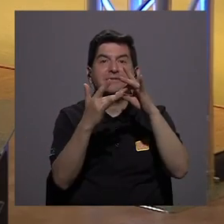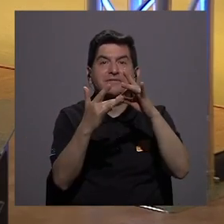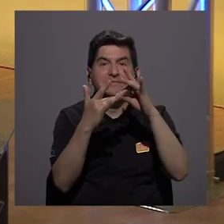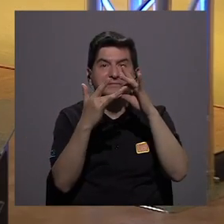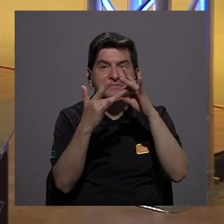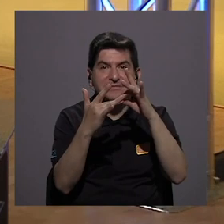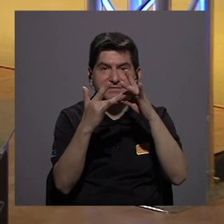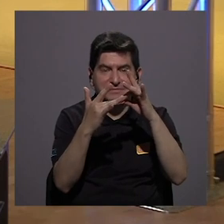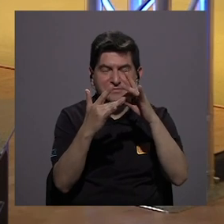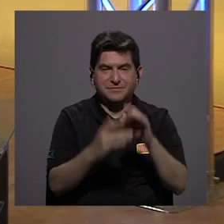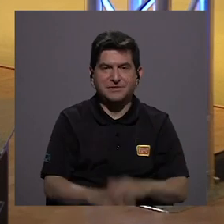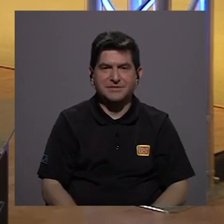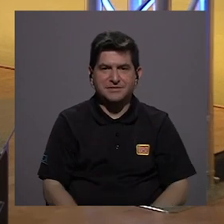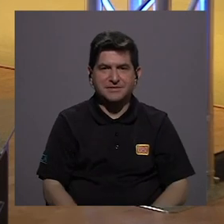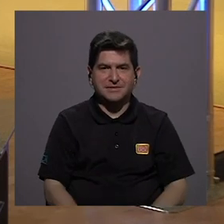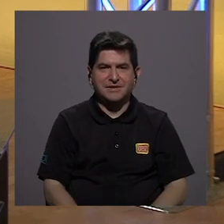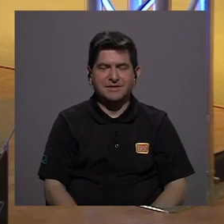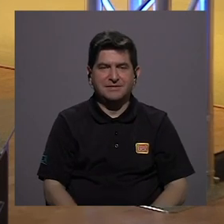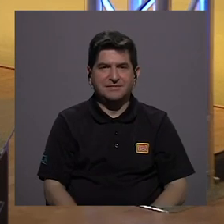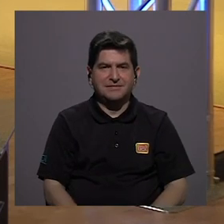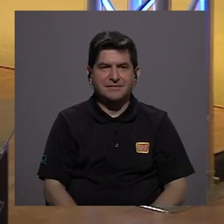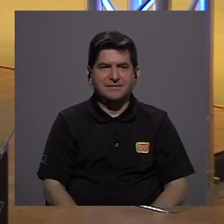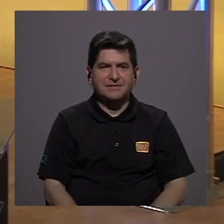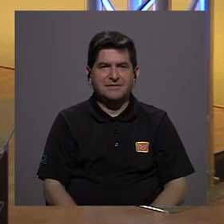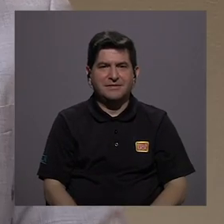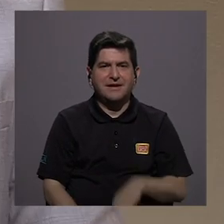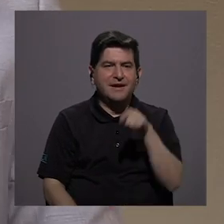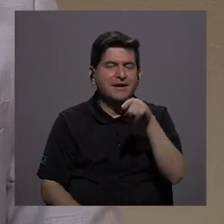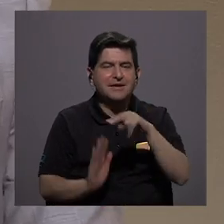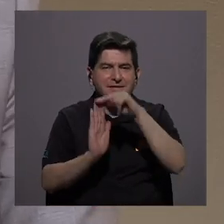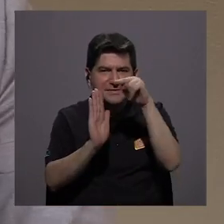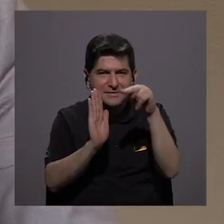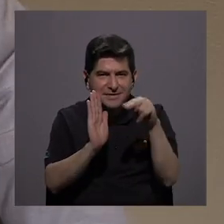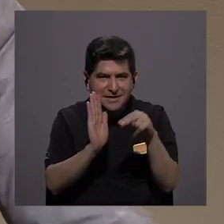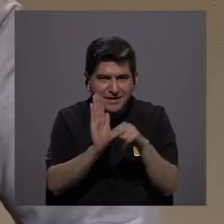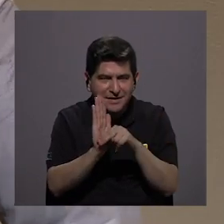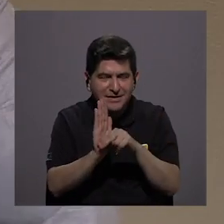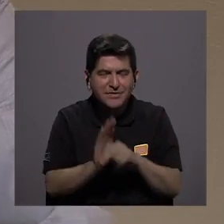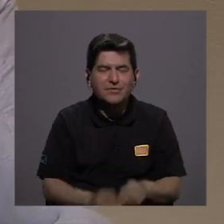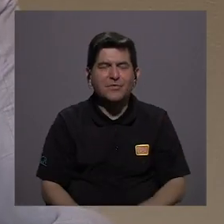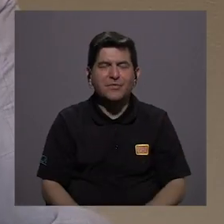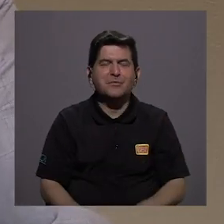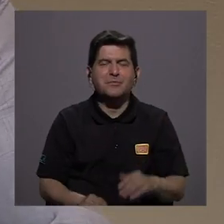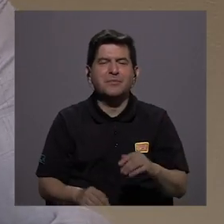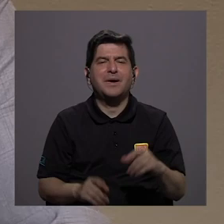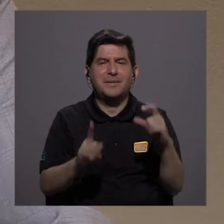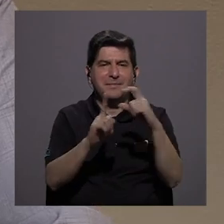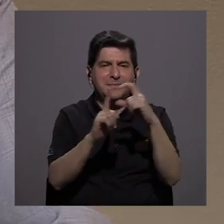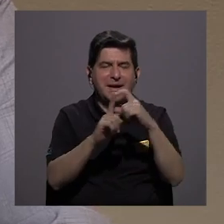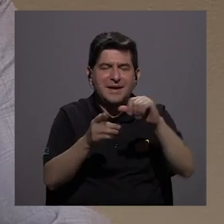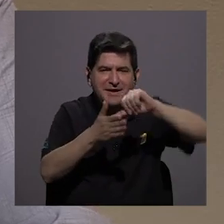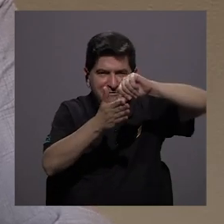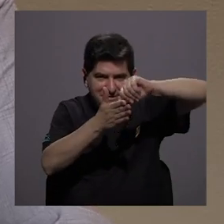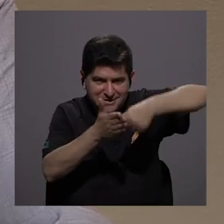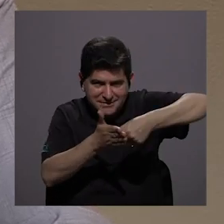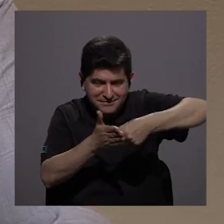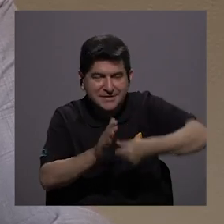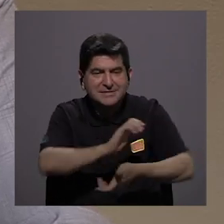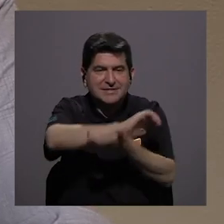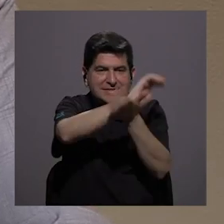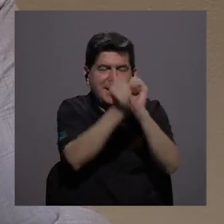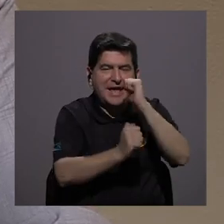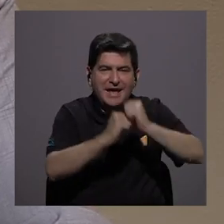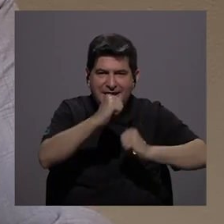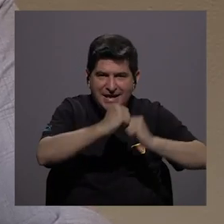especial desde ese potente marco de palabras donde hace hincapié